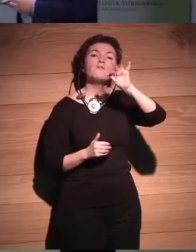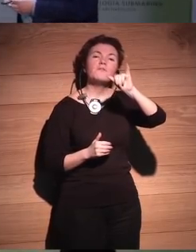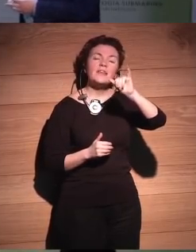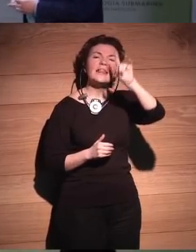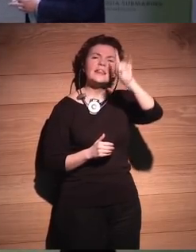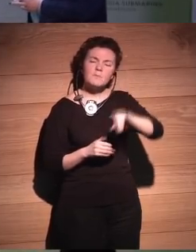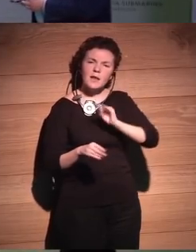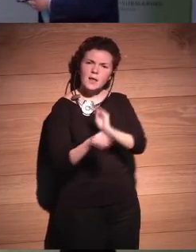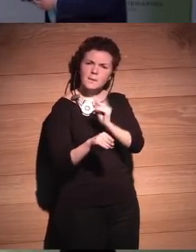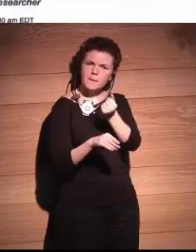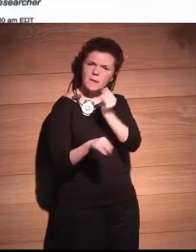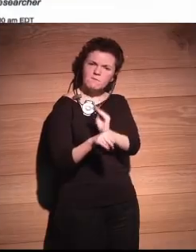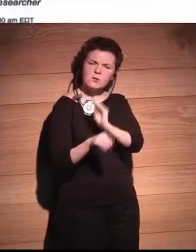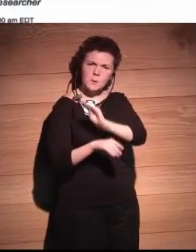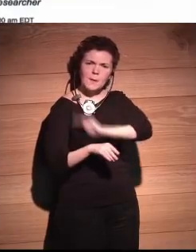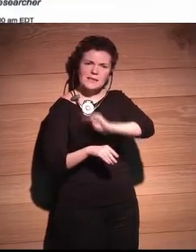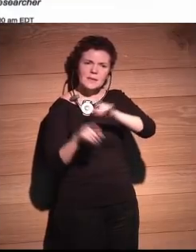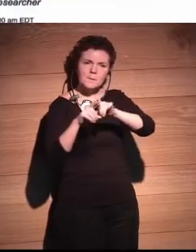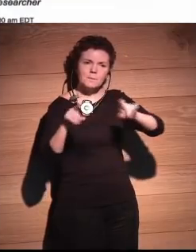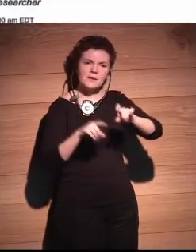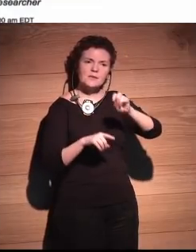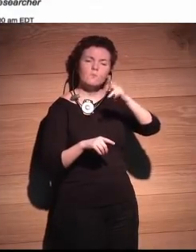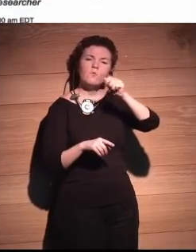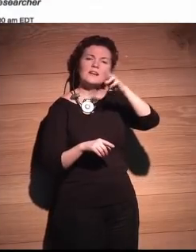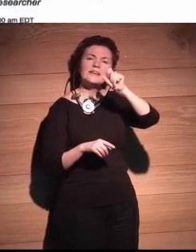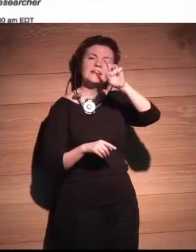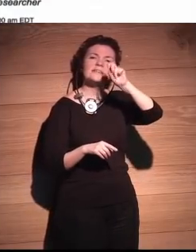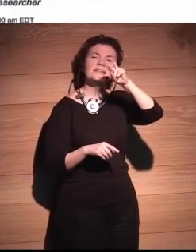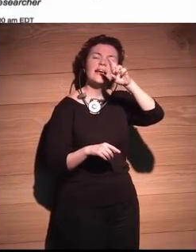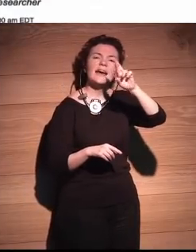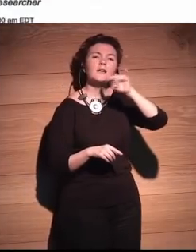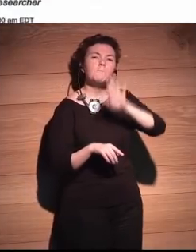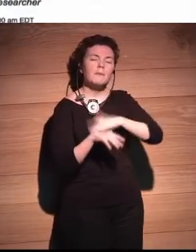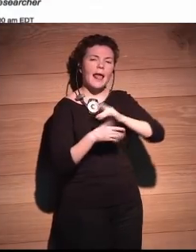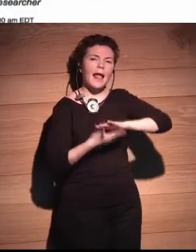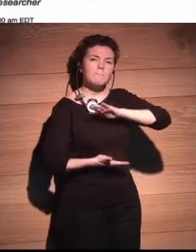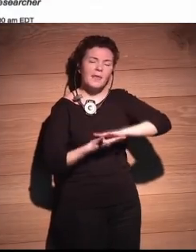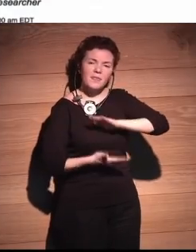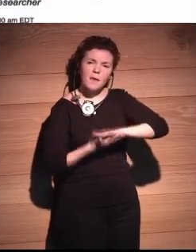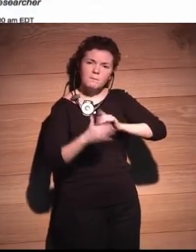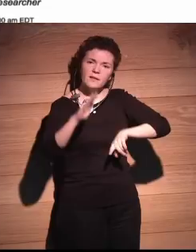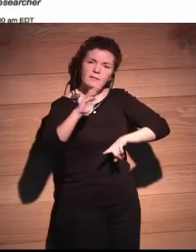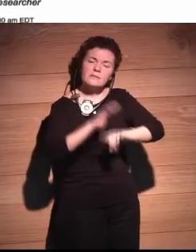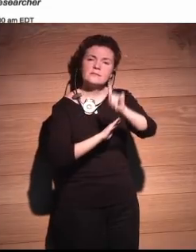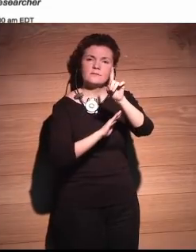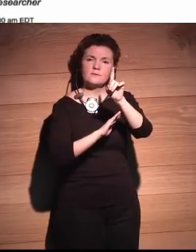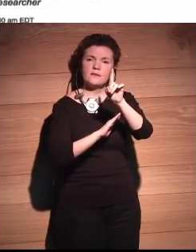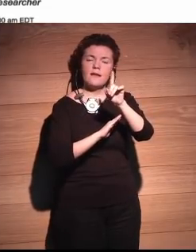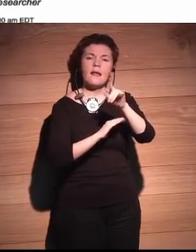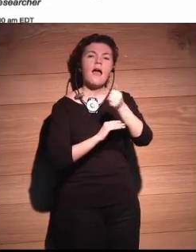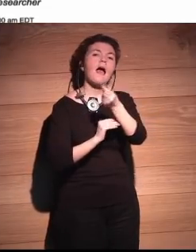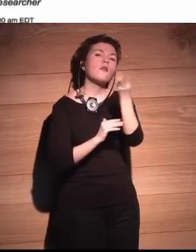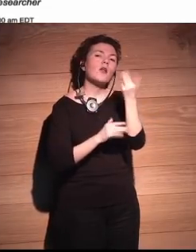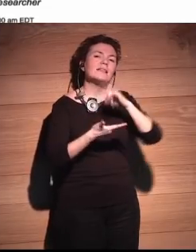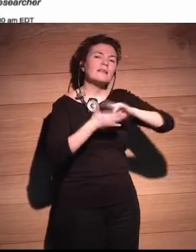una gran inversión en una empresa que se llama Voyager para que tengan la capacidad de desarrollar algunas de